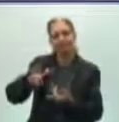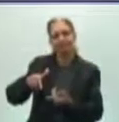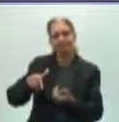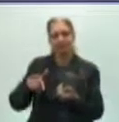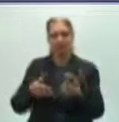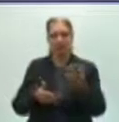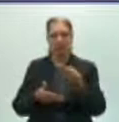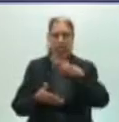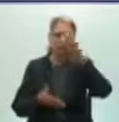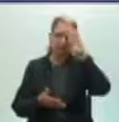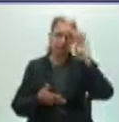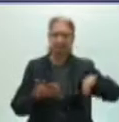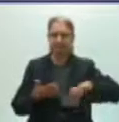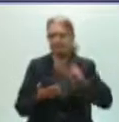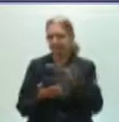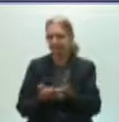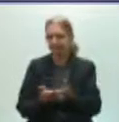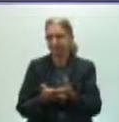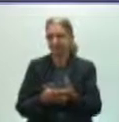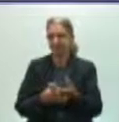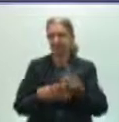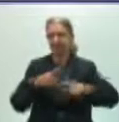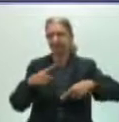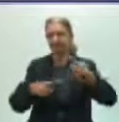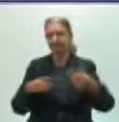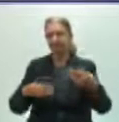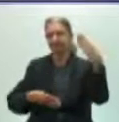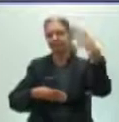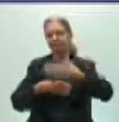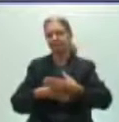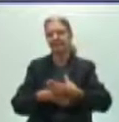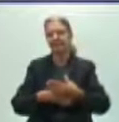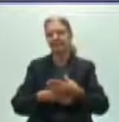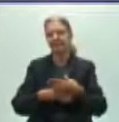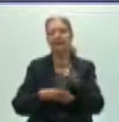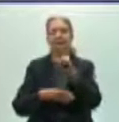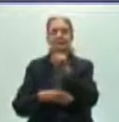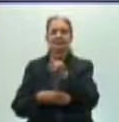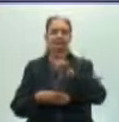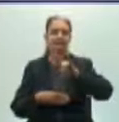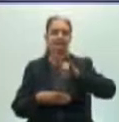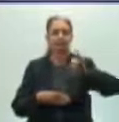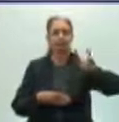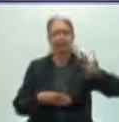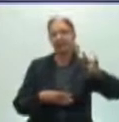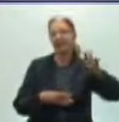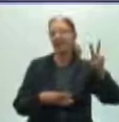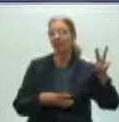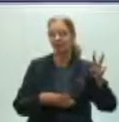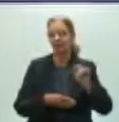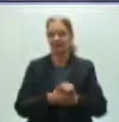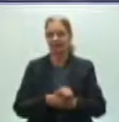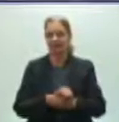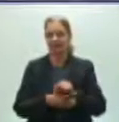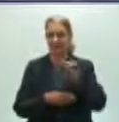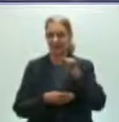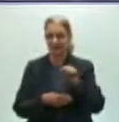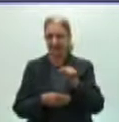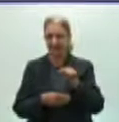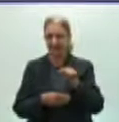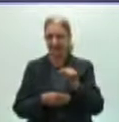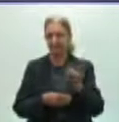presenta el proyecto de resolución contra el bloqueo a partir del año 1992. Este se somete